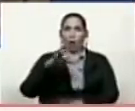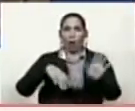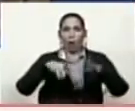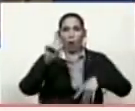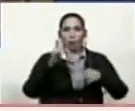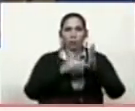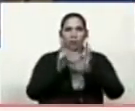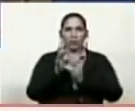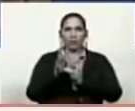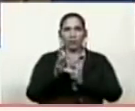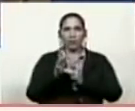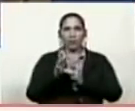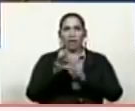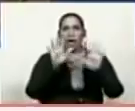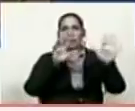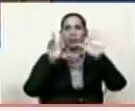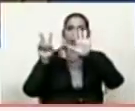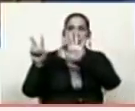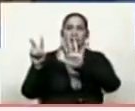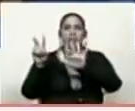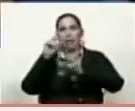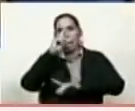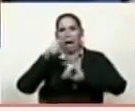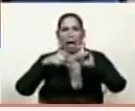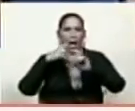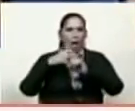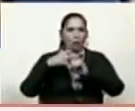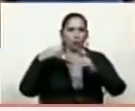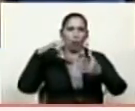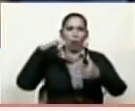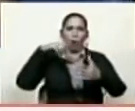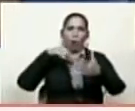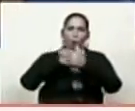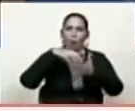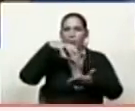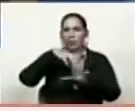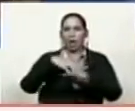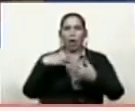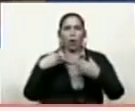abril, hace 17 años de ese golpe de Estado. Coménteme también como periodista,